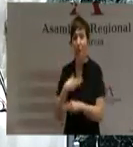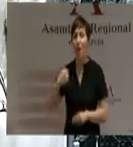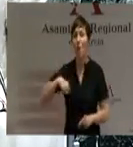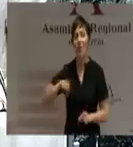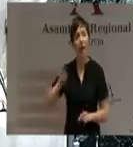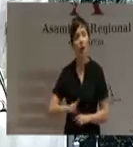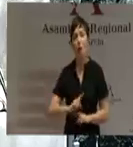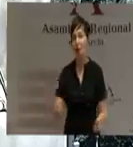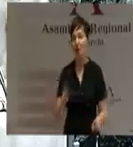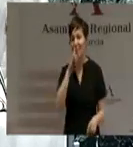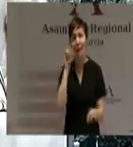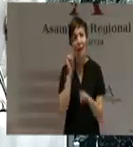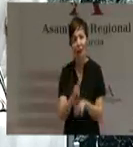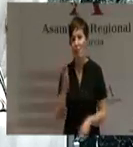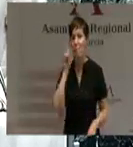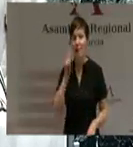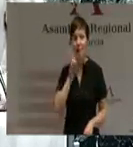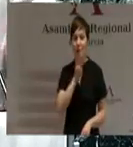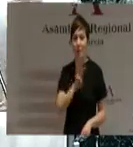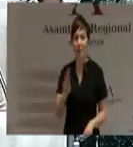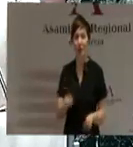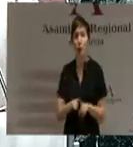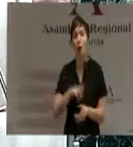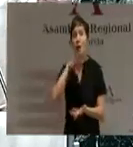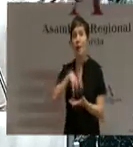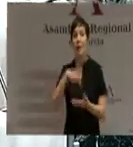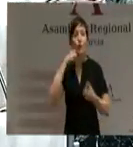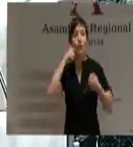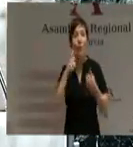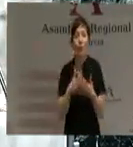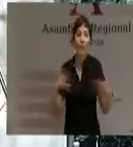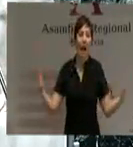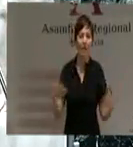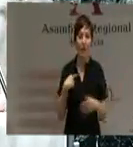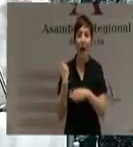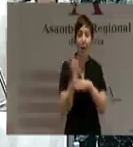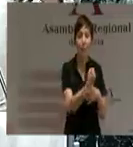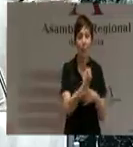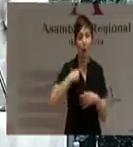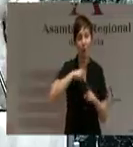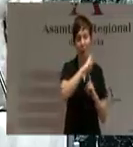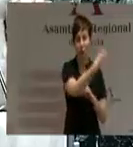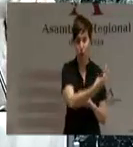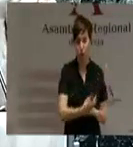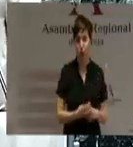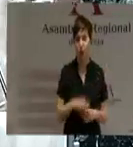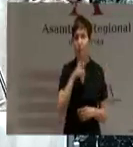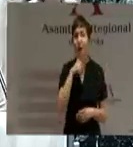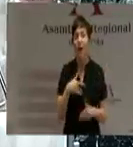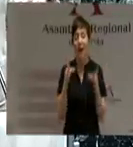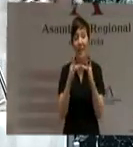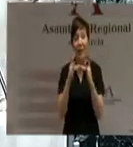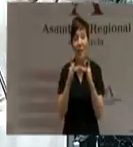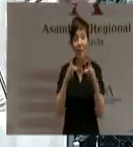mentira del Partido Popular. Será un gran ambulatorio de apoyo a un pequeño hospital. Porque tenemos menos camas en este momento que